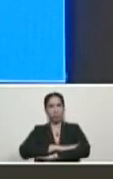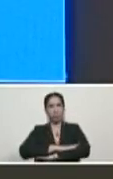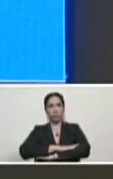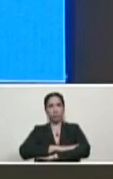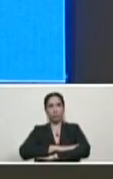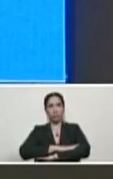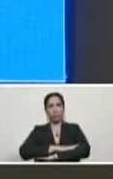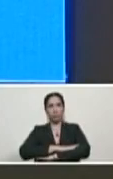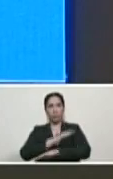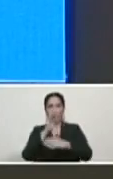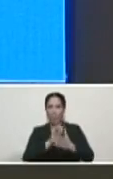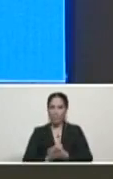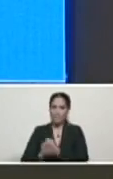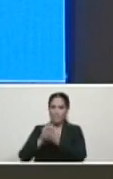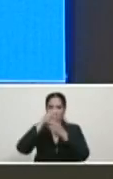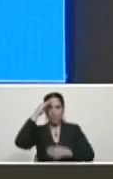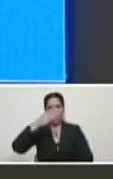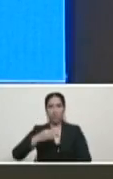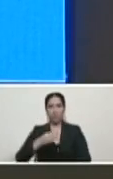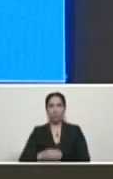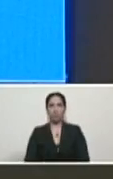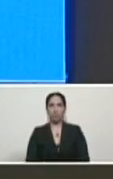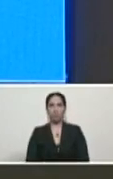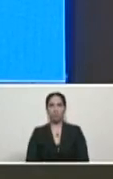compañeros militares,